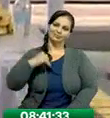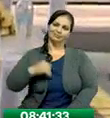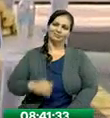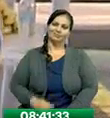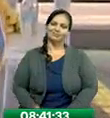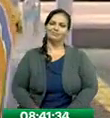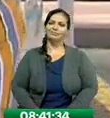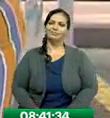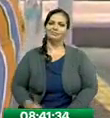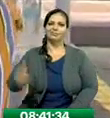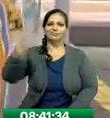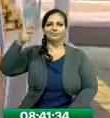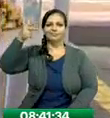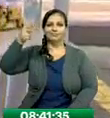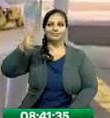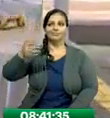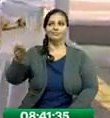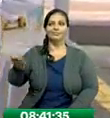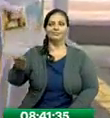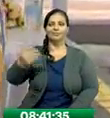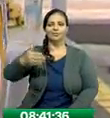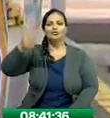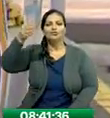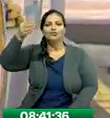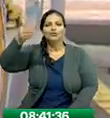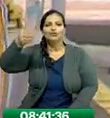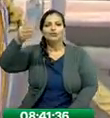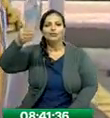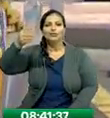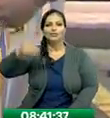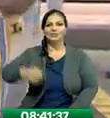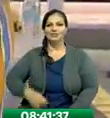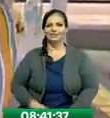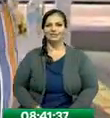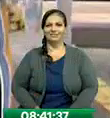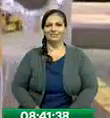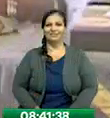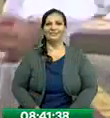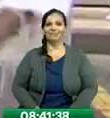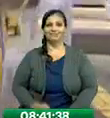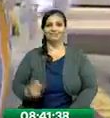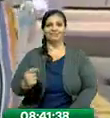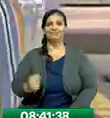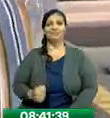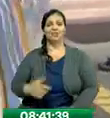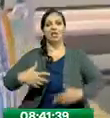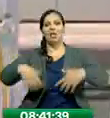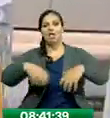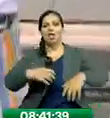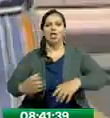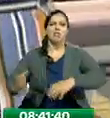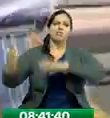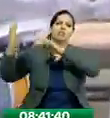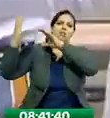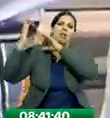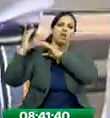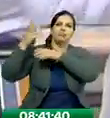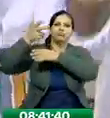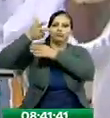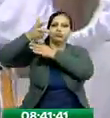cuchi él es pequeño pero como pequeños con una actividad muy fuerte tiene que tirarse esa cámara